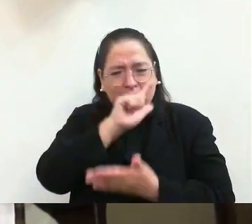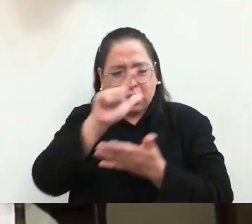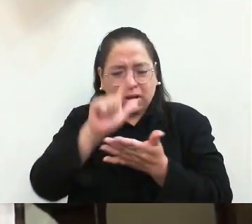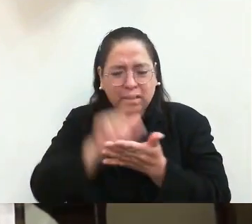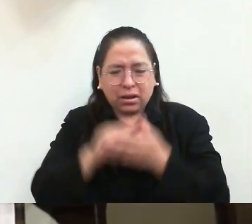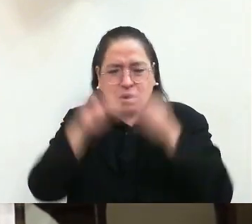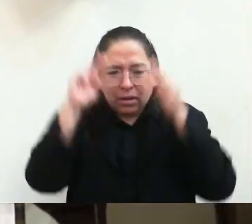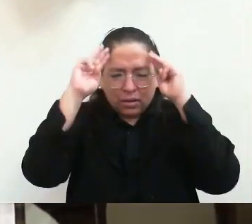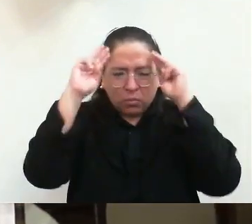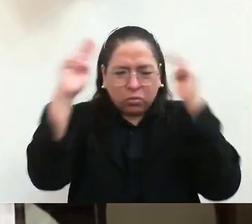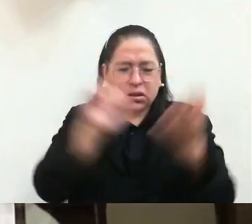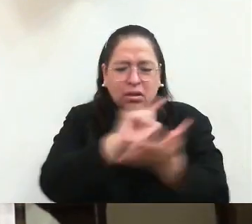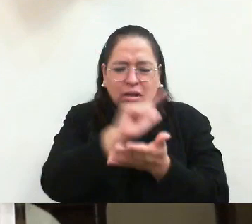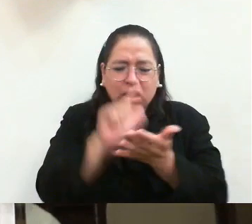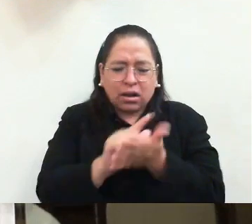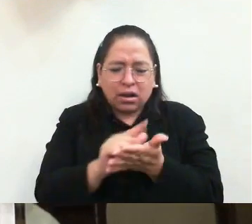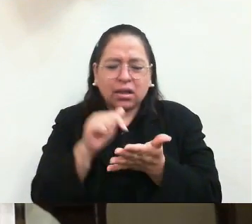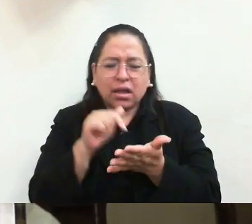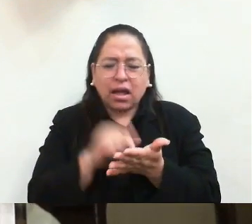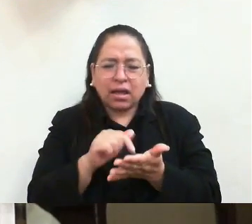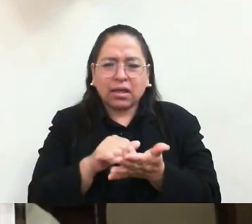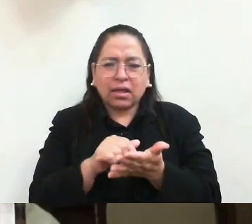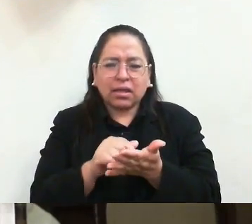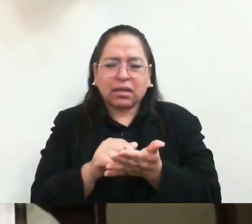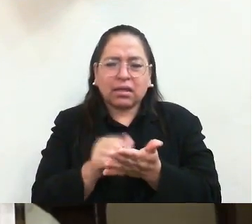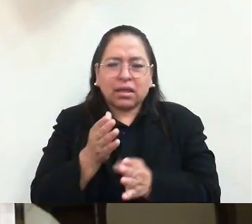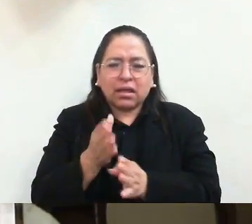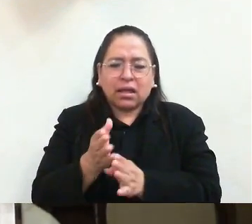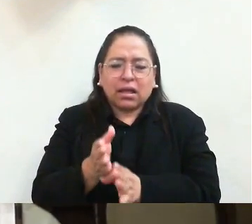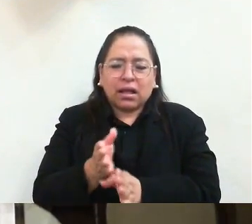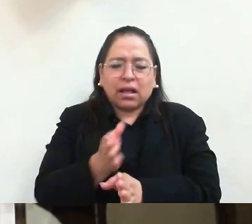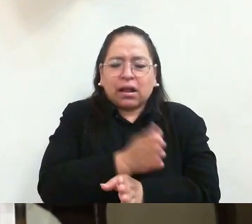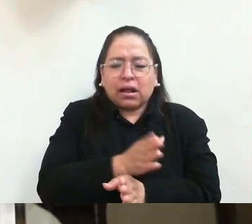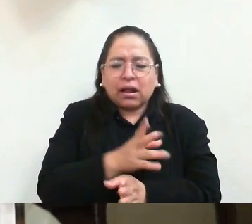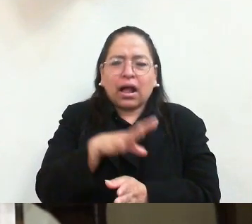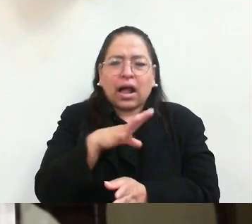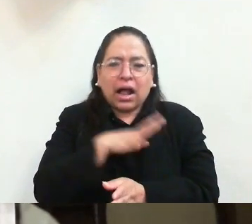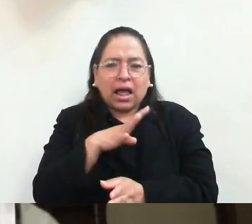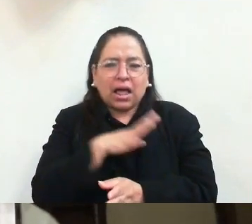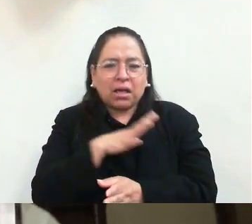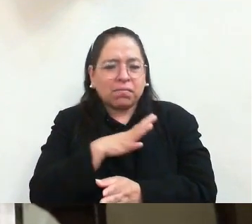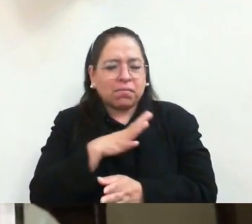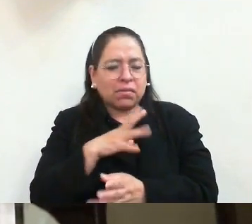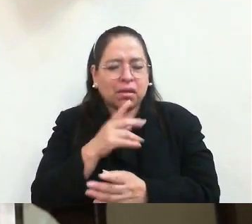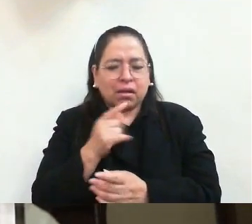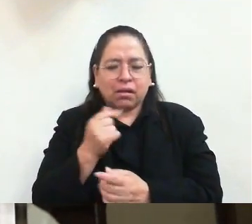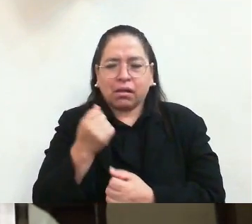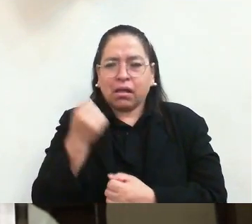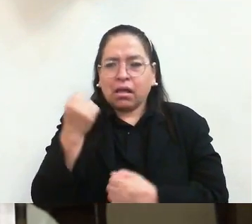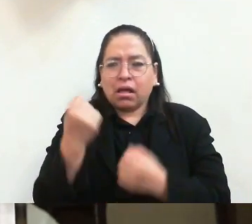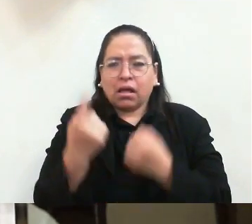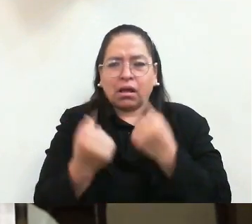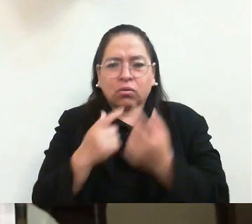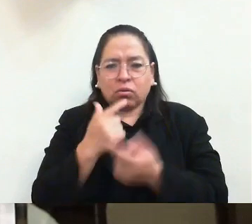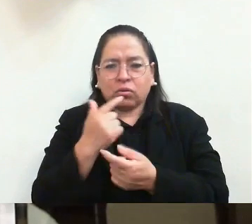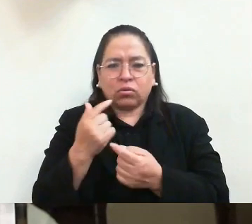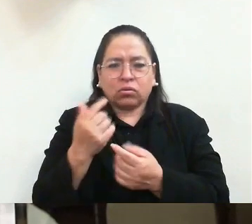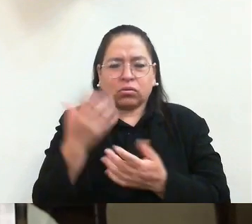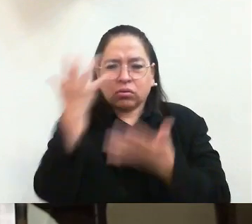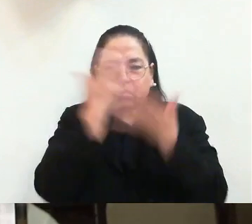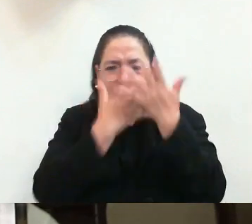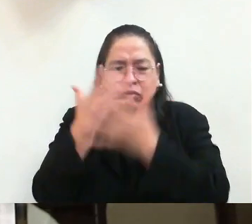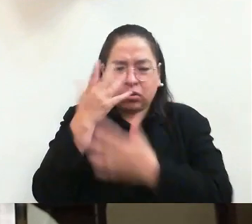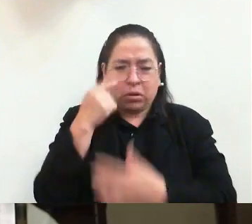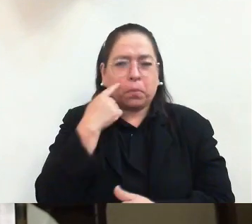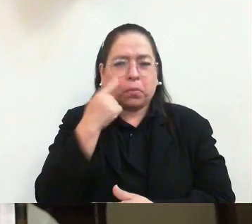unas leyes para equilibrar la paz social por ejemplo la ley del talión